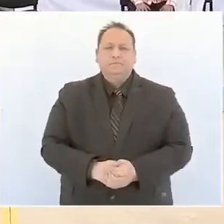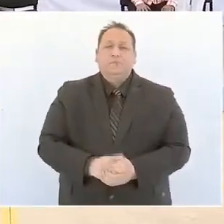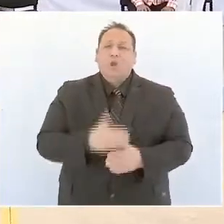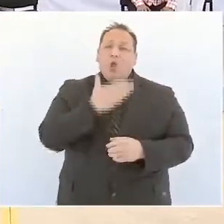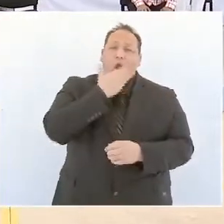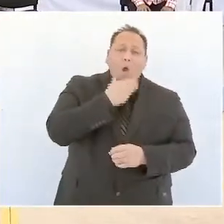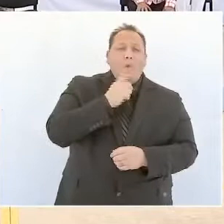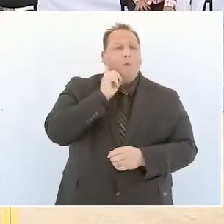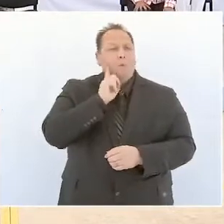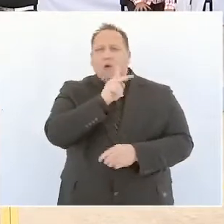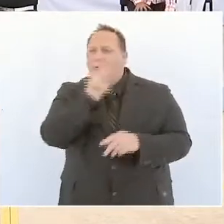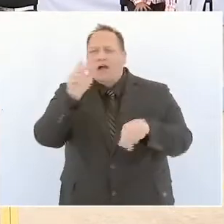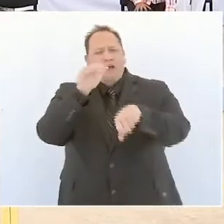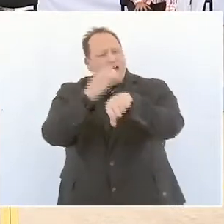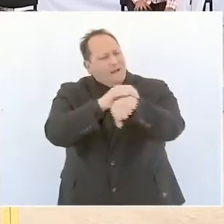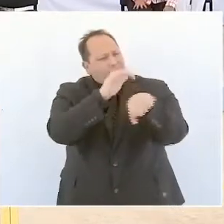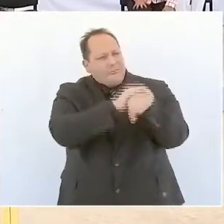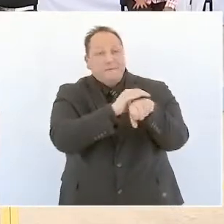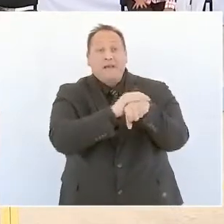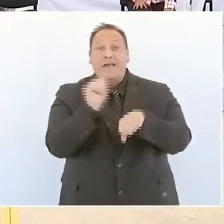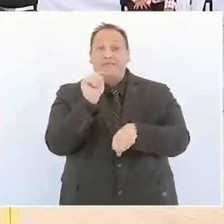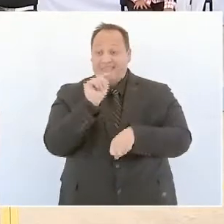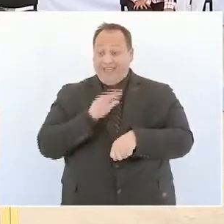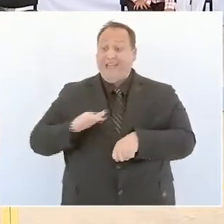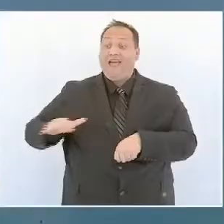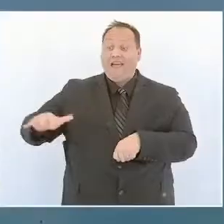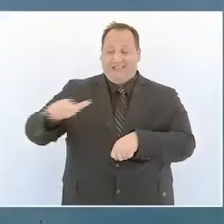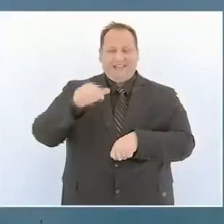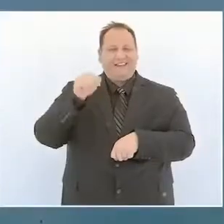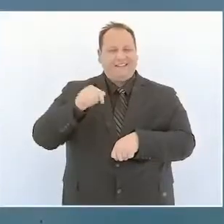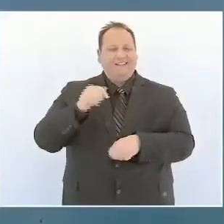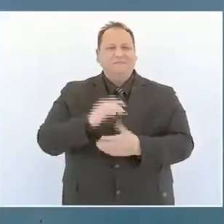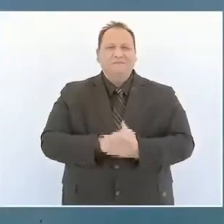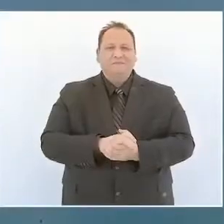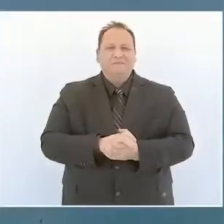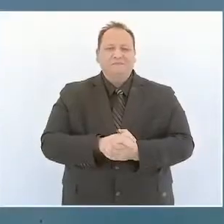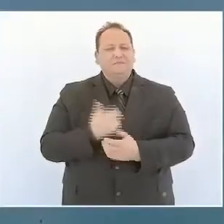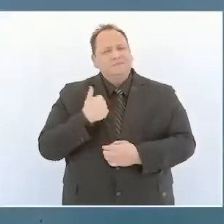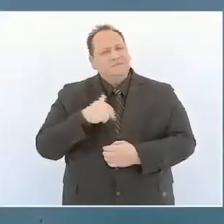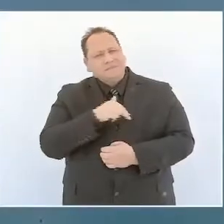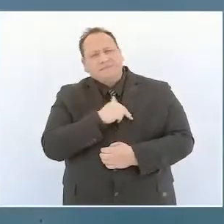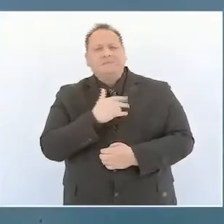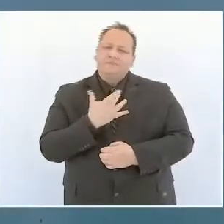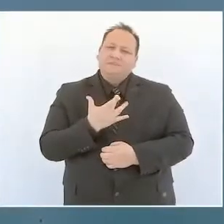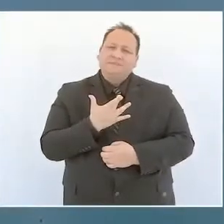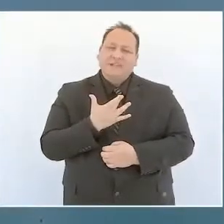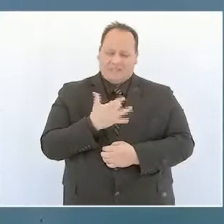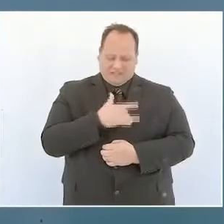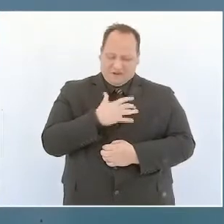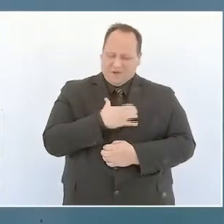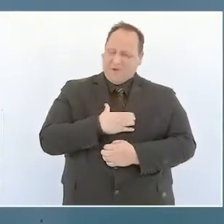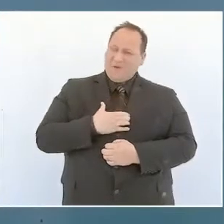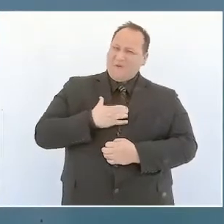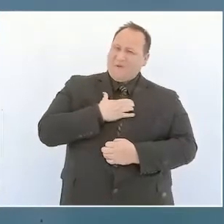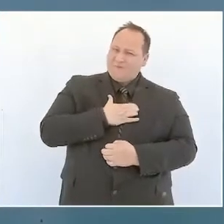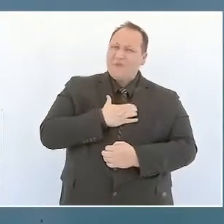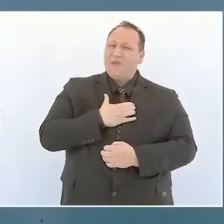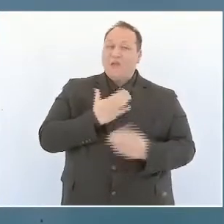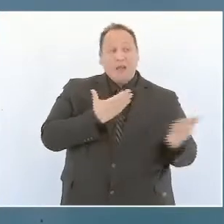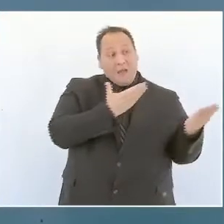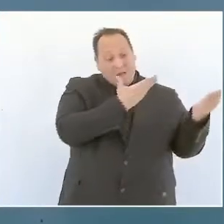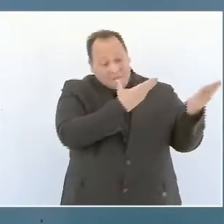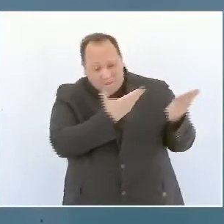Amigas, amigos de Tecate, nos da mucho gusto estar de